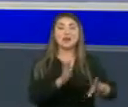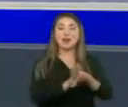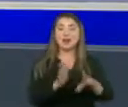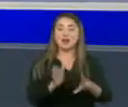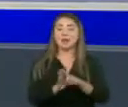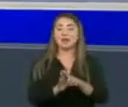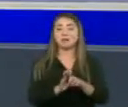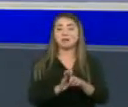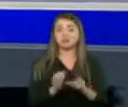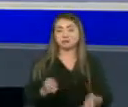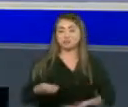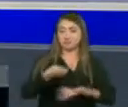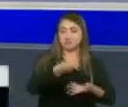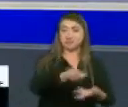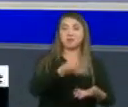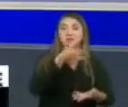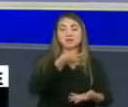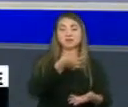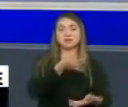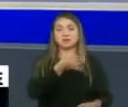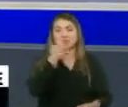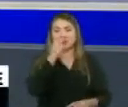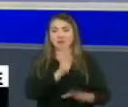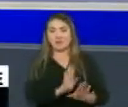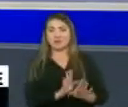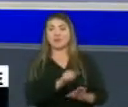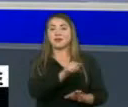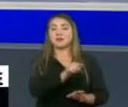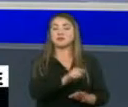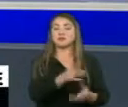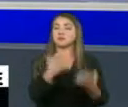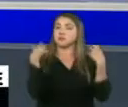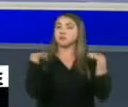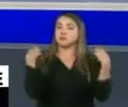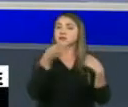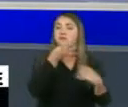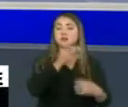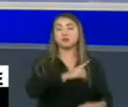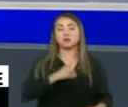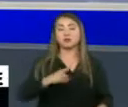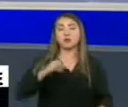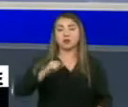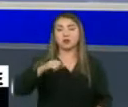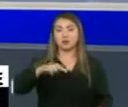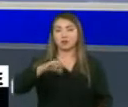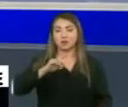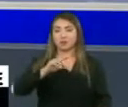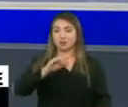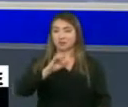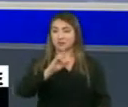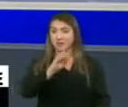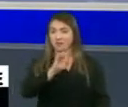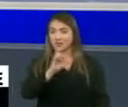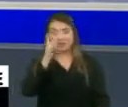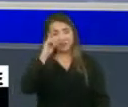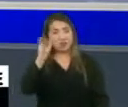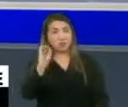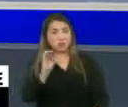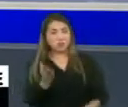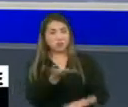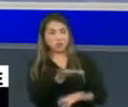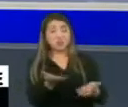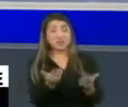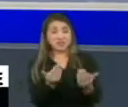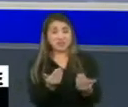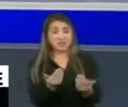un particular. Señala que no le corresponden esas atribuciones el diputado Andrade. ¿Qué le parece a usted? ¿Es necesario